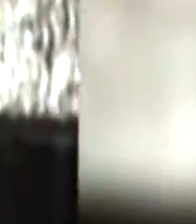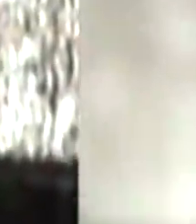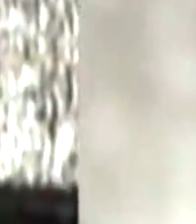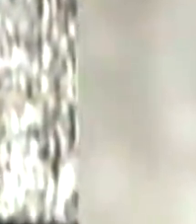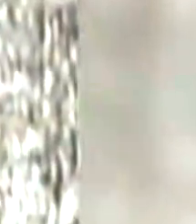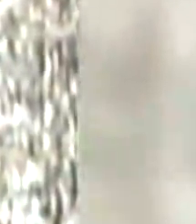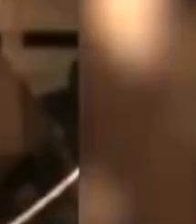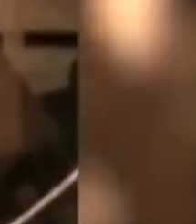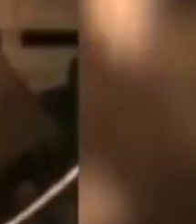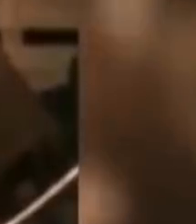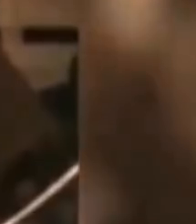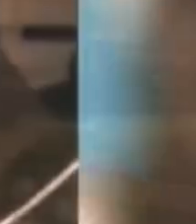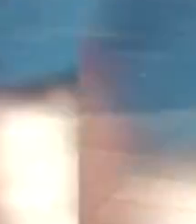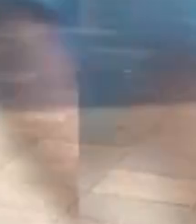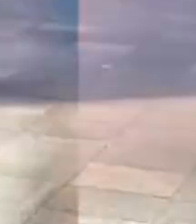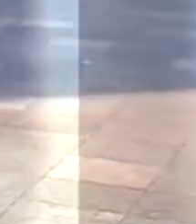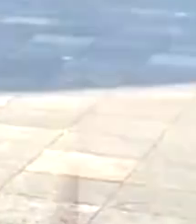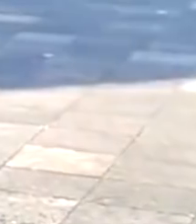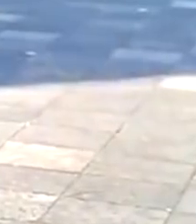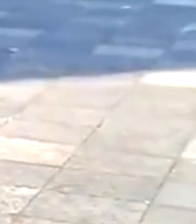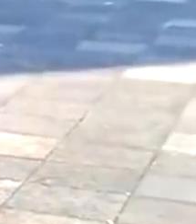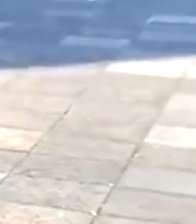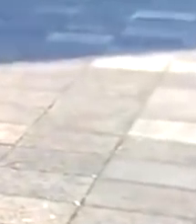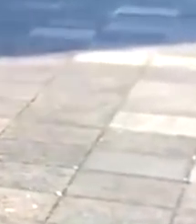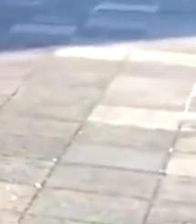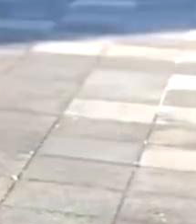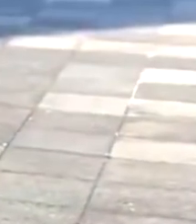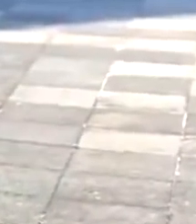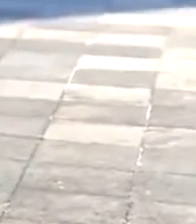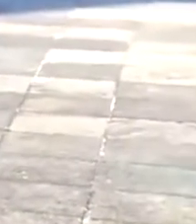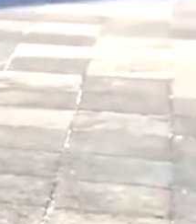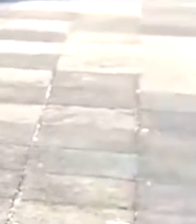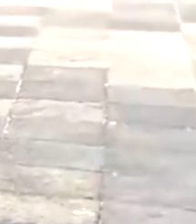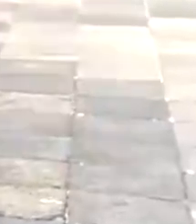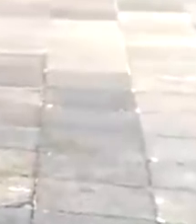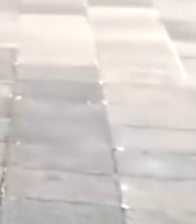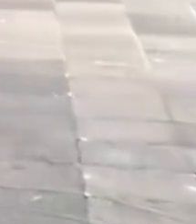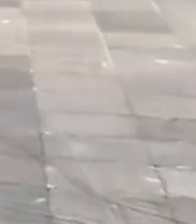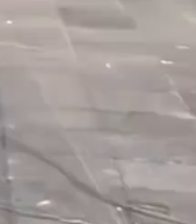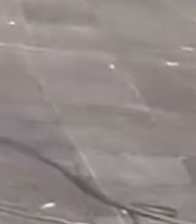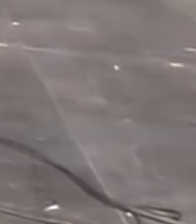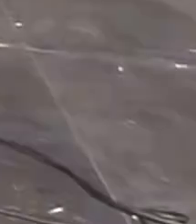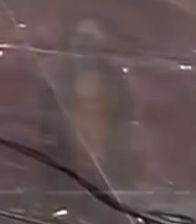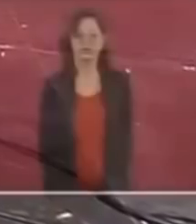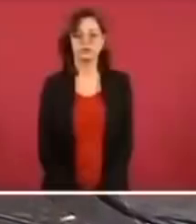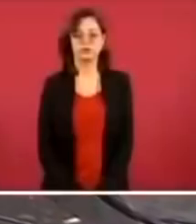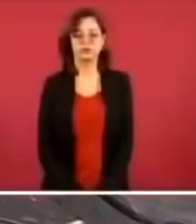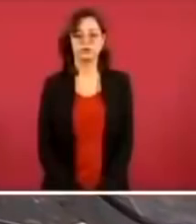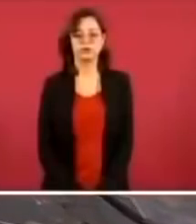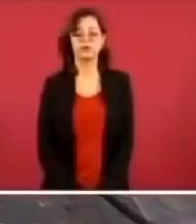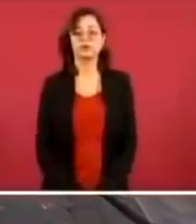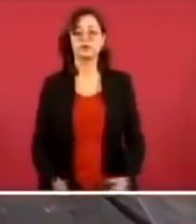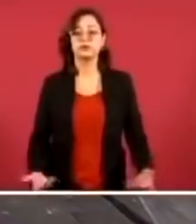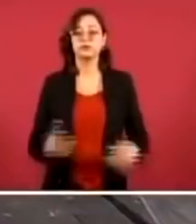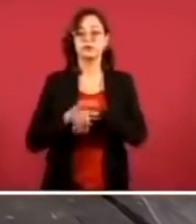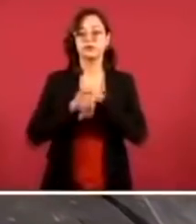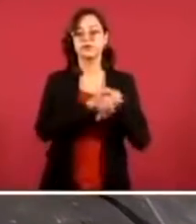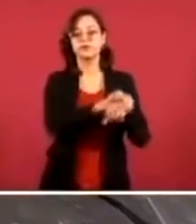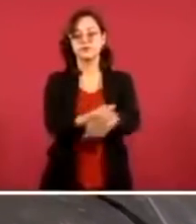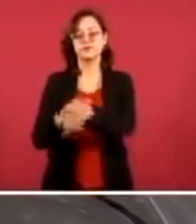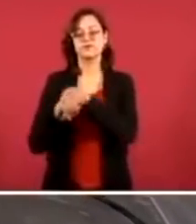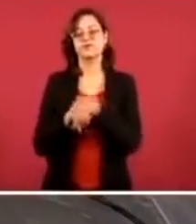que entonces dormía en una casa de campaña y ahora lo hace en el Palacio Nacional. Ahí mismo, en su amadísima